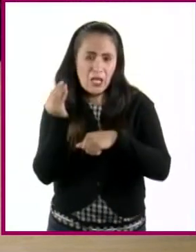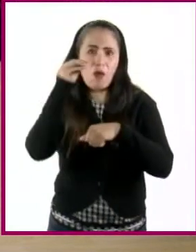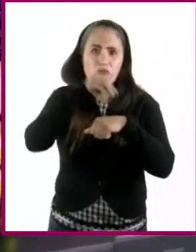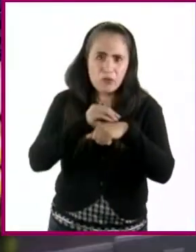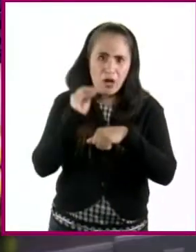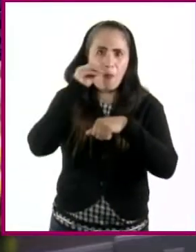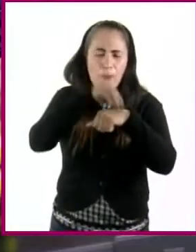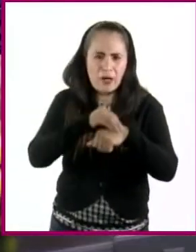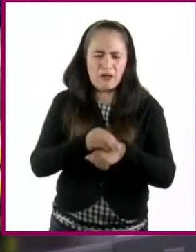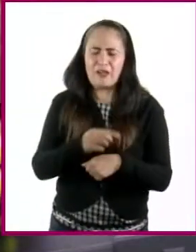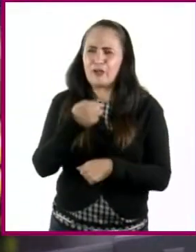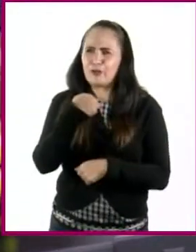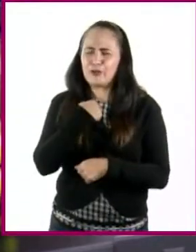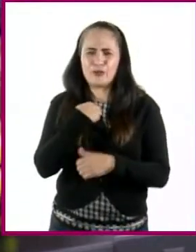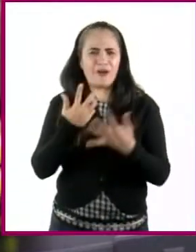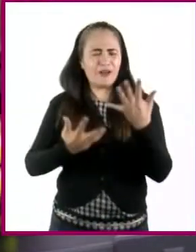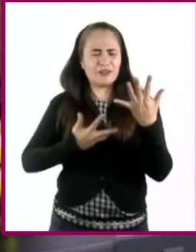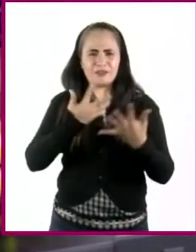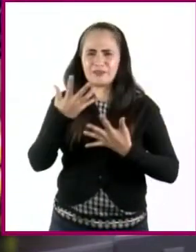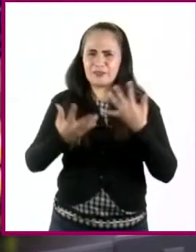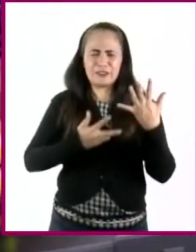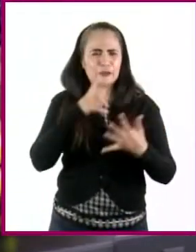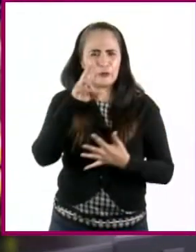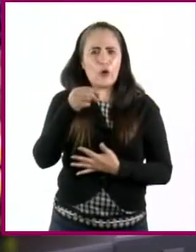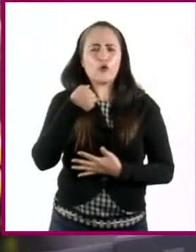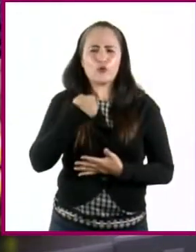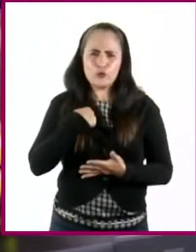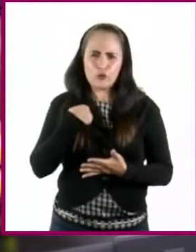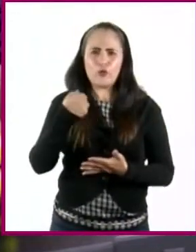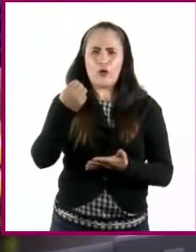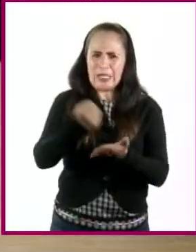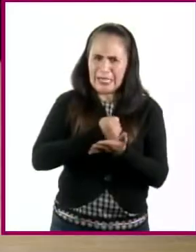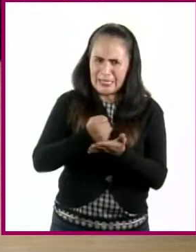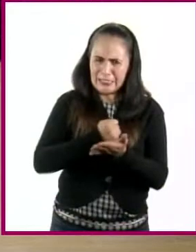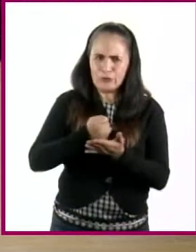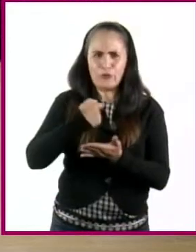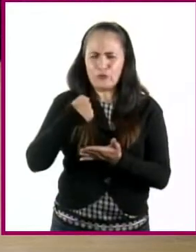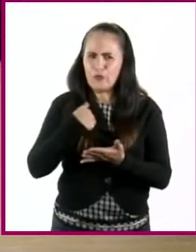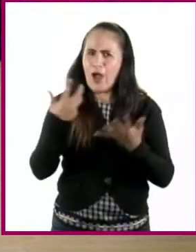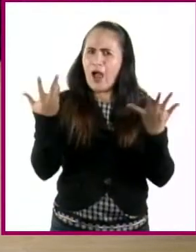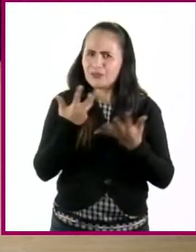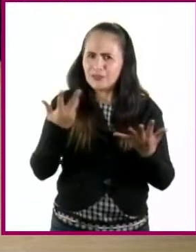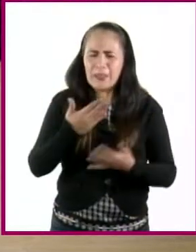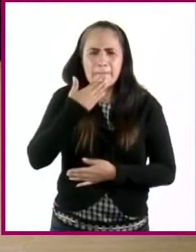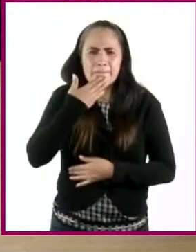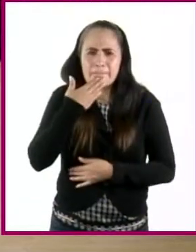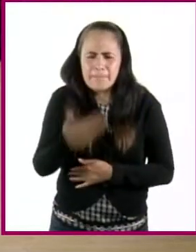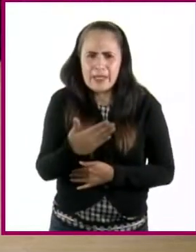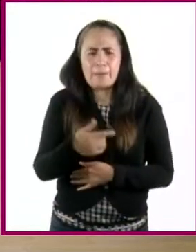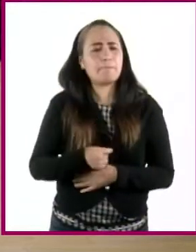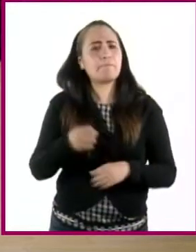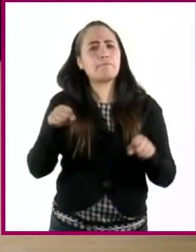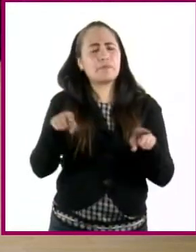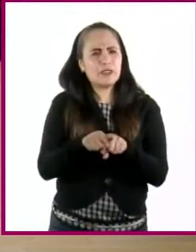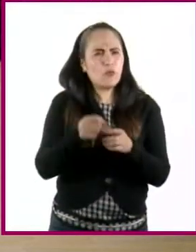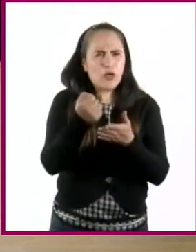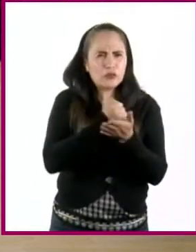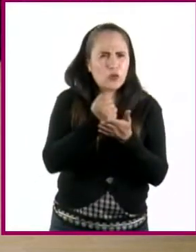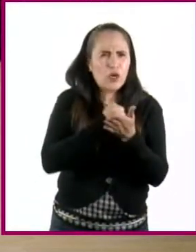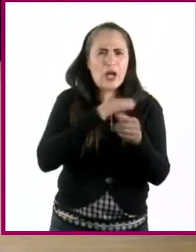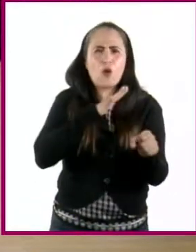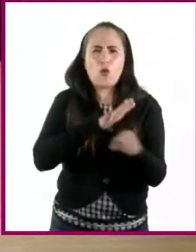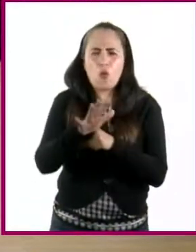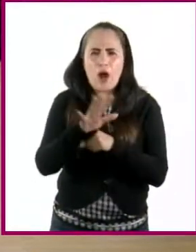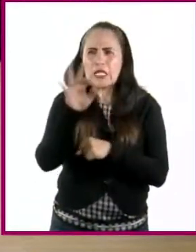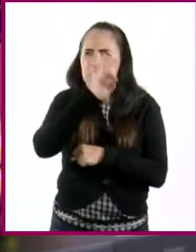camisa de 11 varas, ¿eh? Si voy a hacer esto del crédito, lo voy a hacer bien. Y además, tenemos que escoger el crédito con mucho cuidado con la